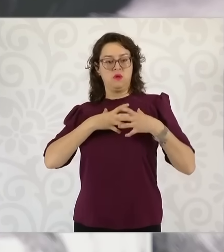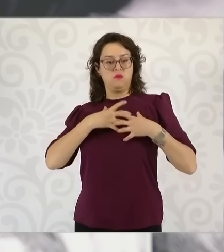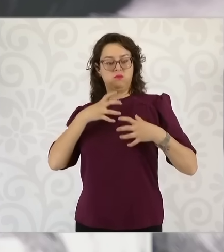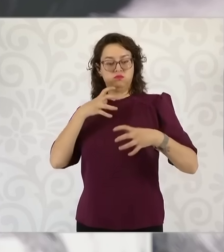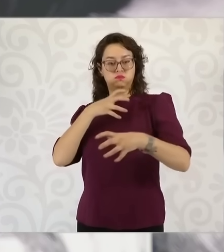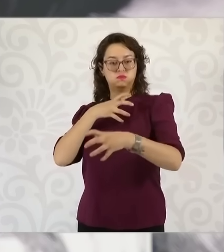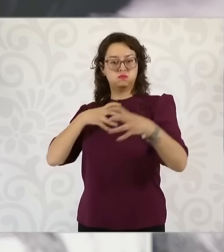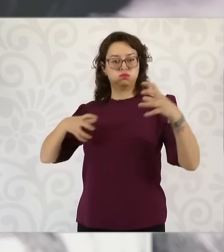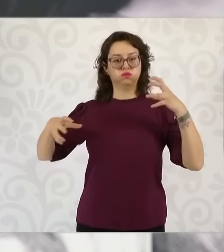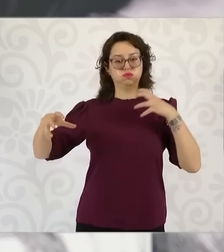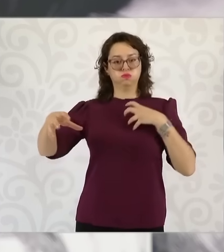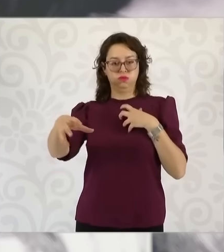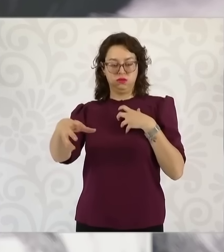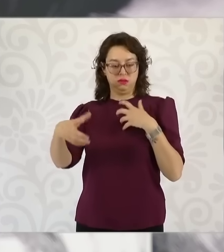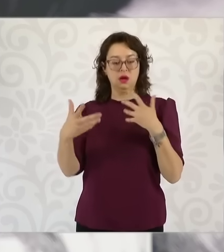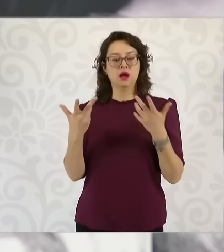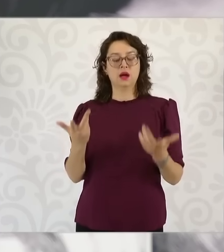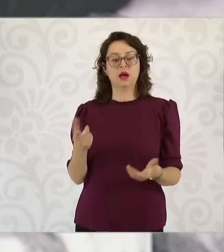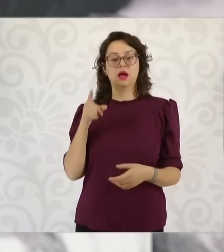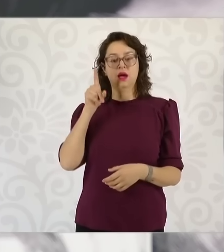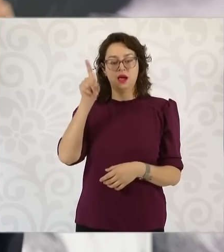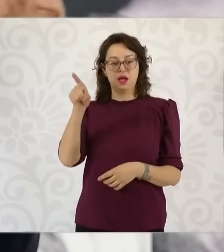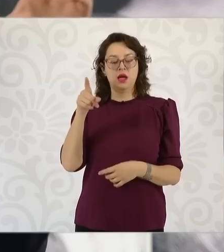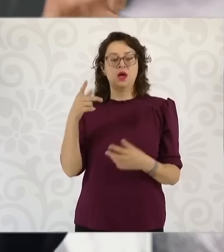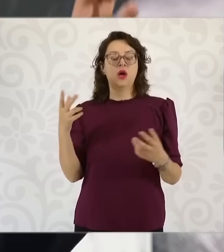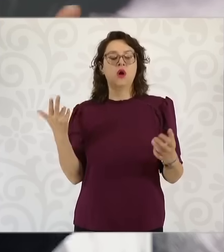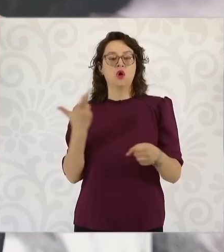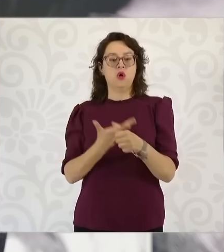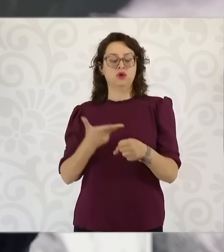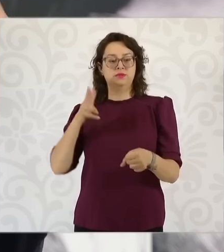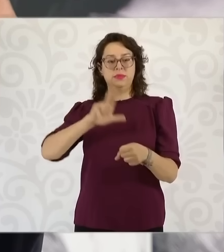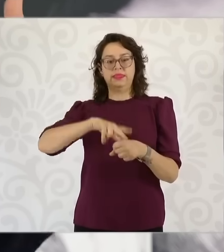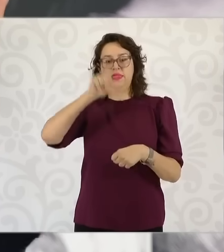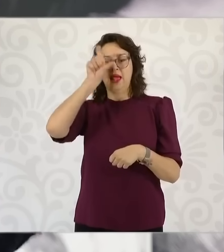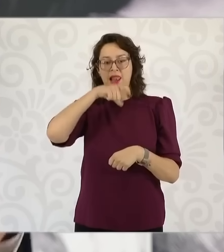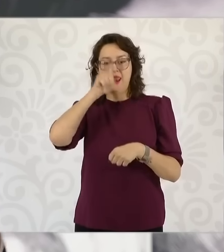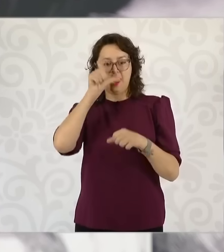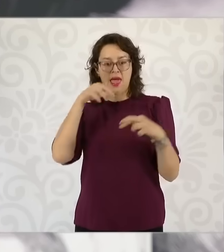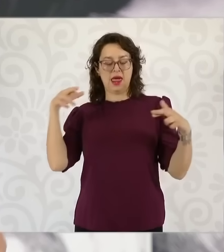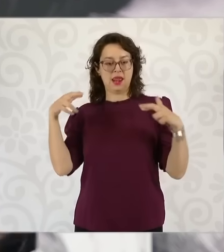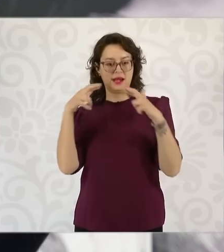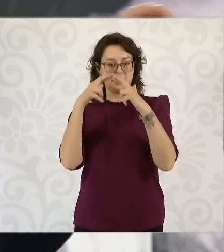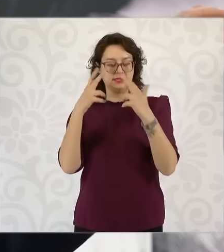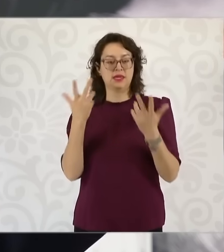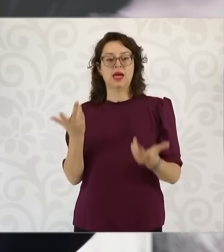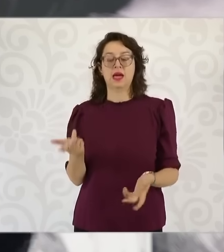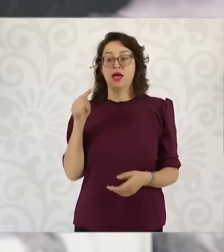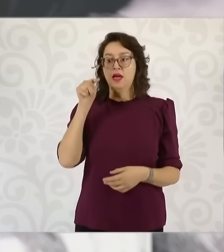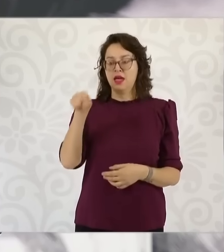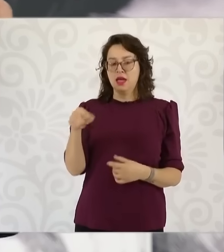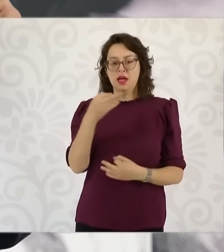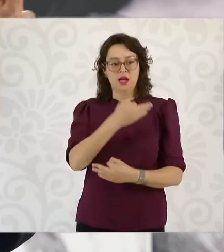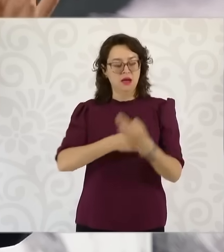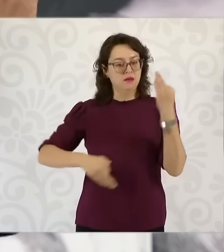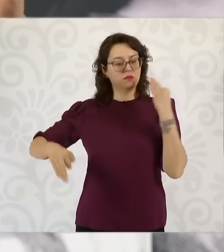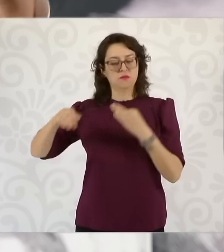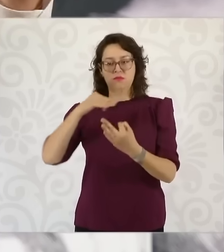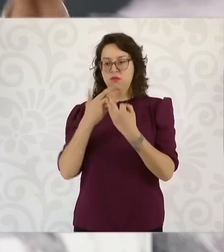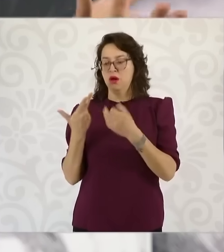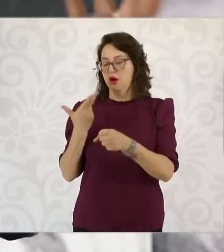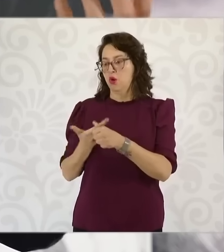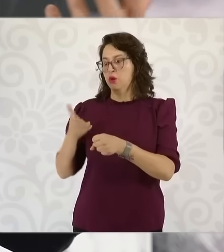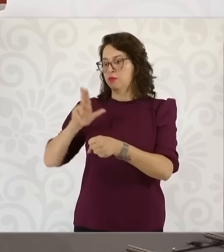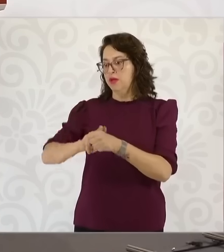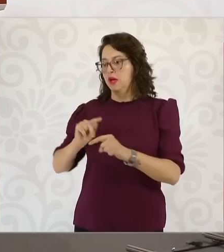Hospital General del Centro Médico Nacional La Raza, pues todo el sector ha hecho esfuerzos importantes porque toda la red hospitalaria